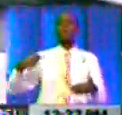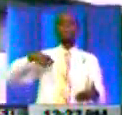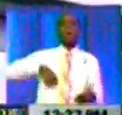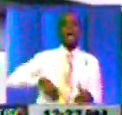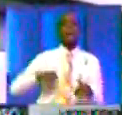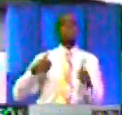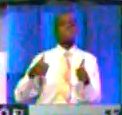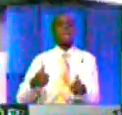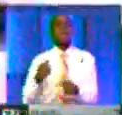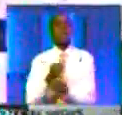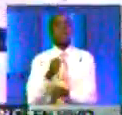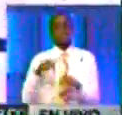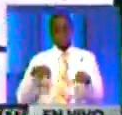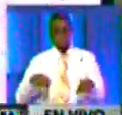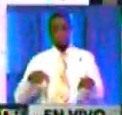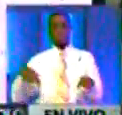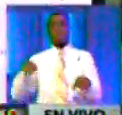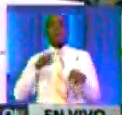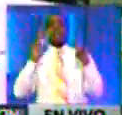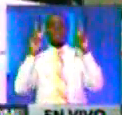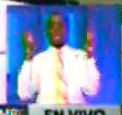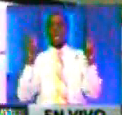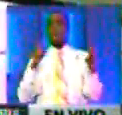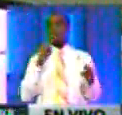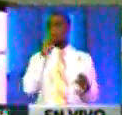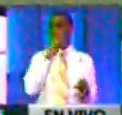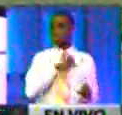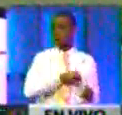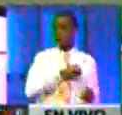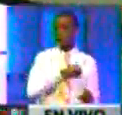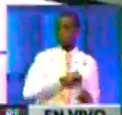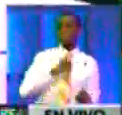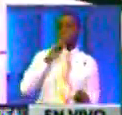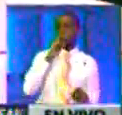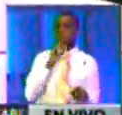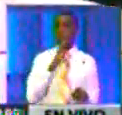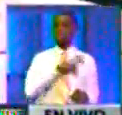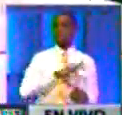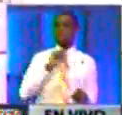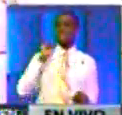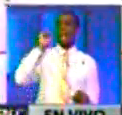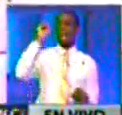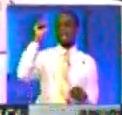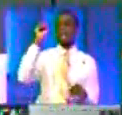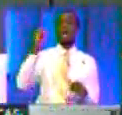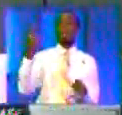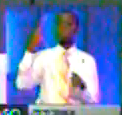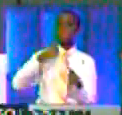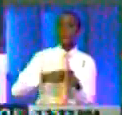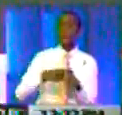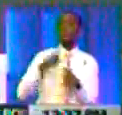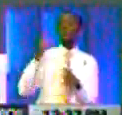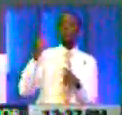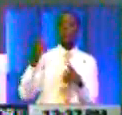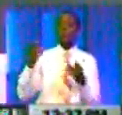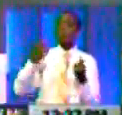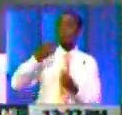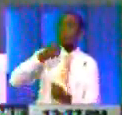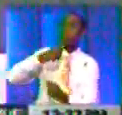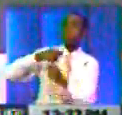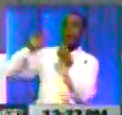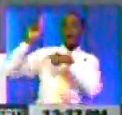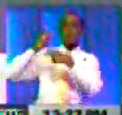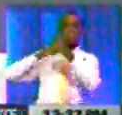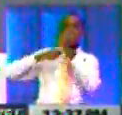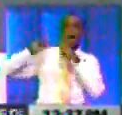nuestro, con carácter socialista, pero además que exporta, trae las divisas y